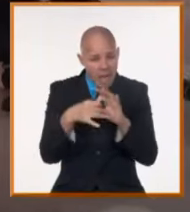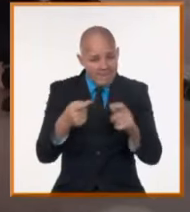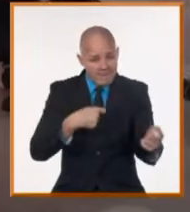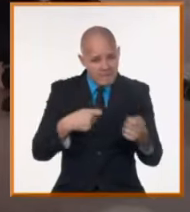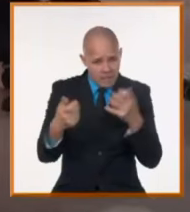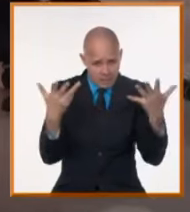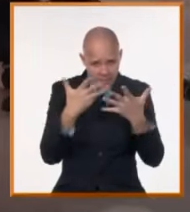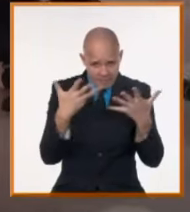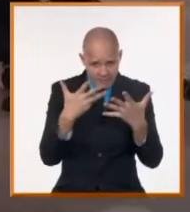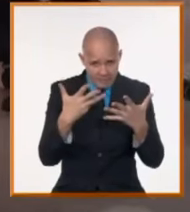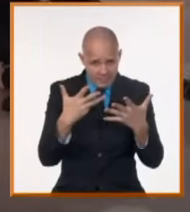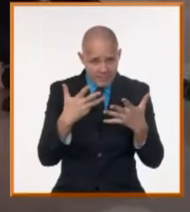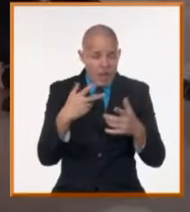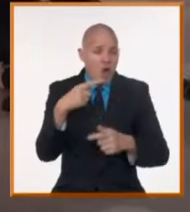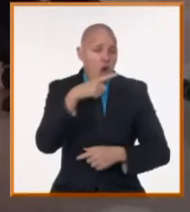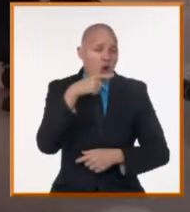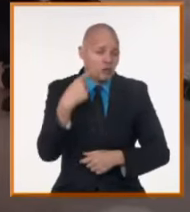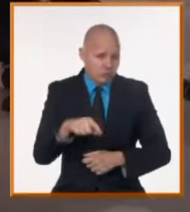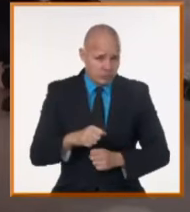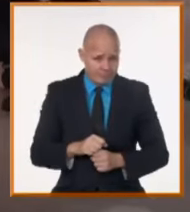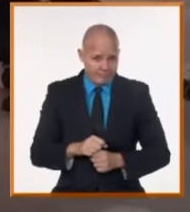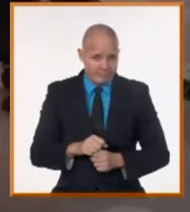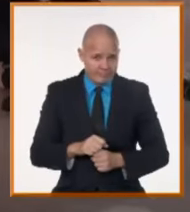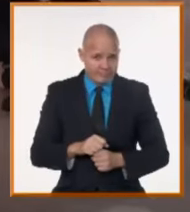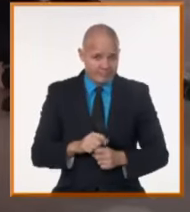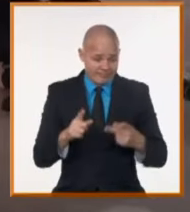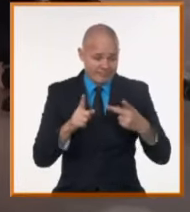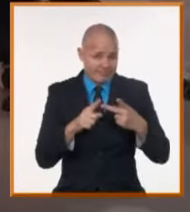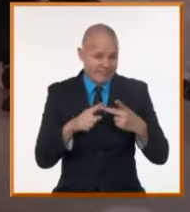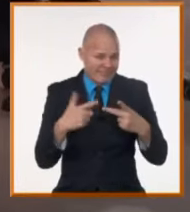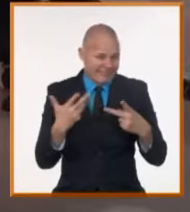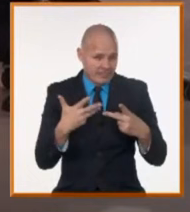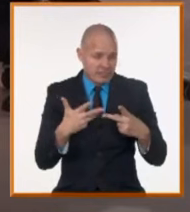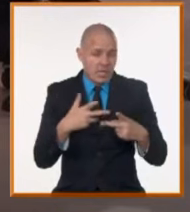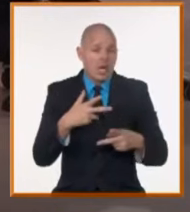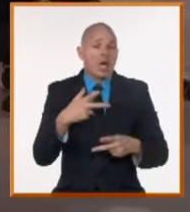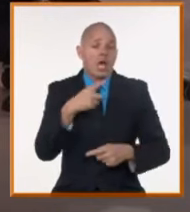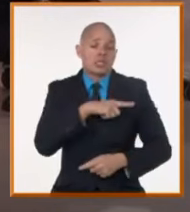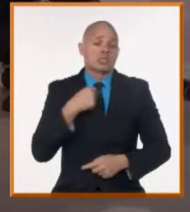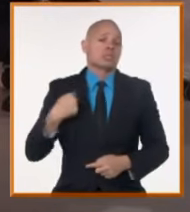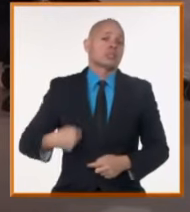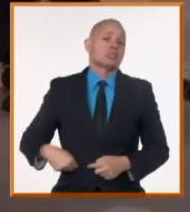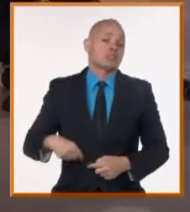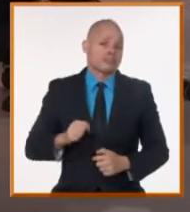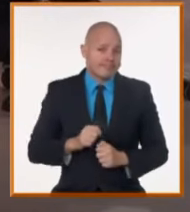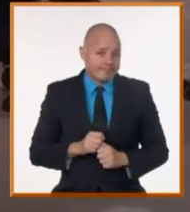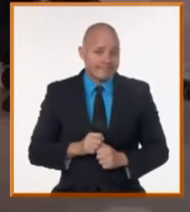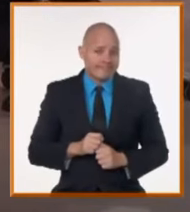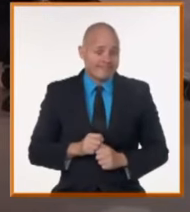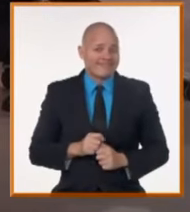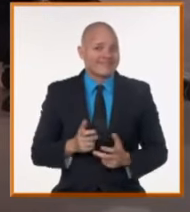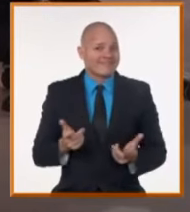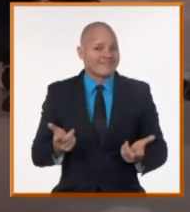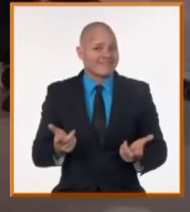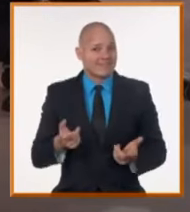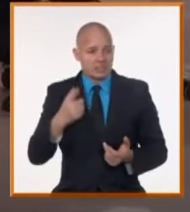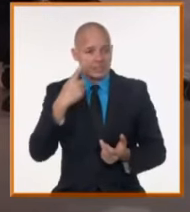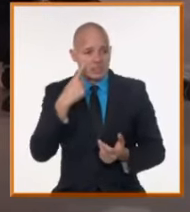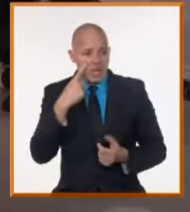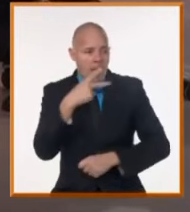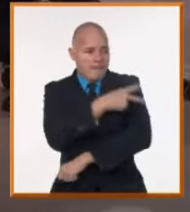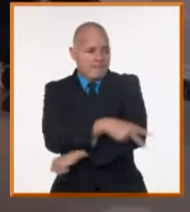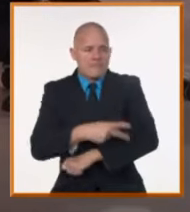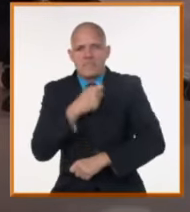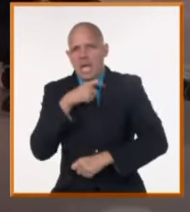jugando Rusia. Y me gustaría ver cómo se maneja entonces esta doctrina, incluso en gobiernos tan diferentes como pudo ser el